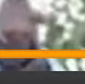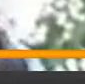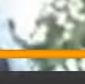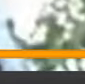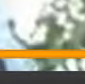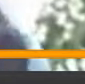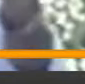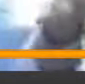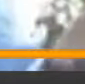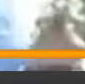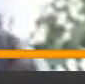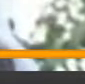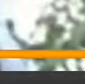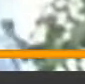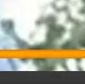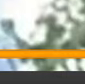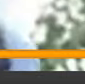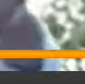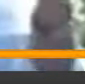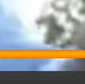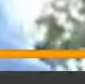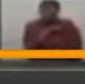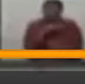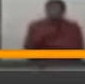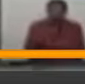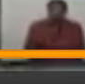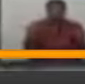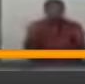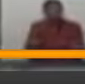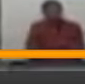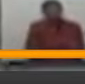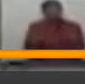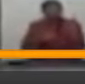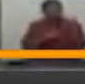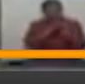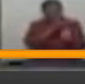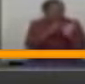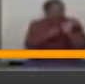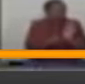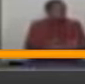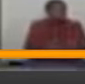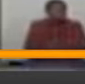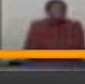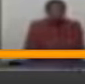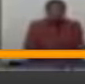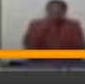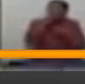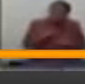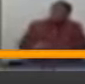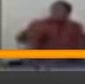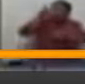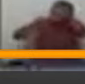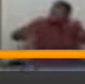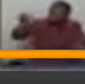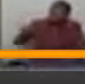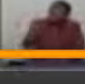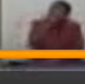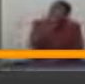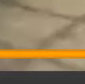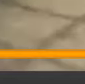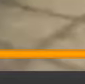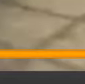deuda externa gigantesca que no puede afrontar en las condiciones actuales. Hay